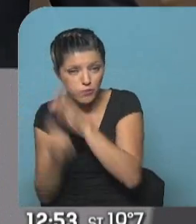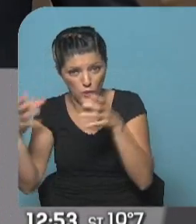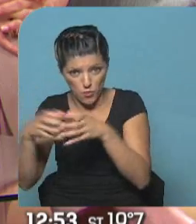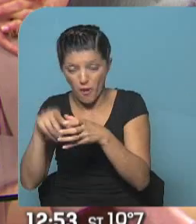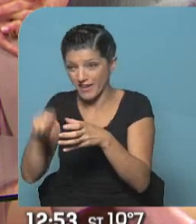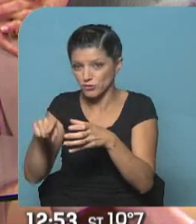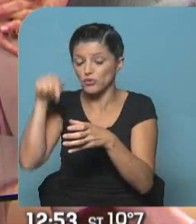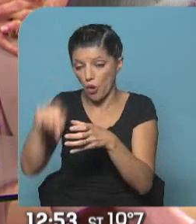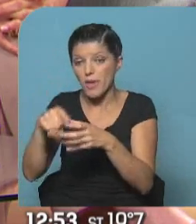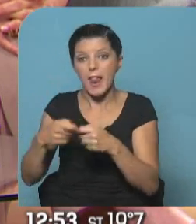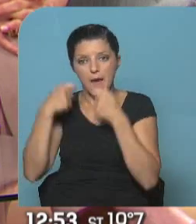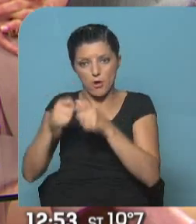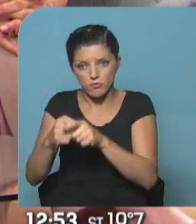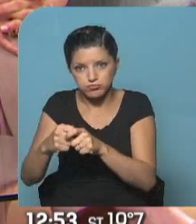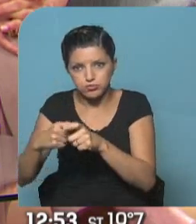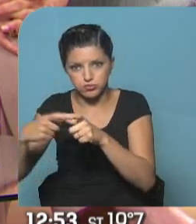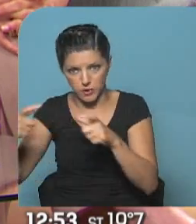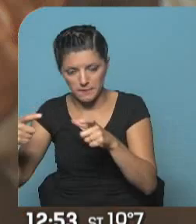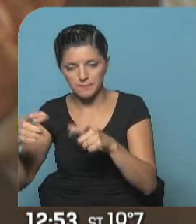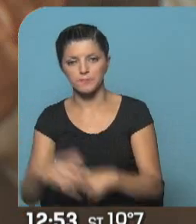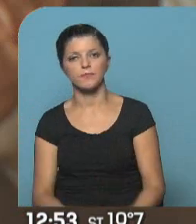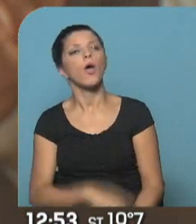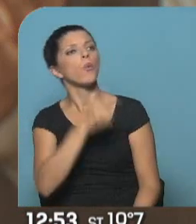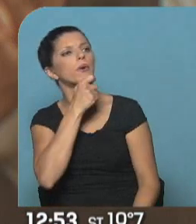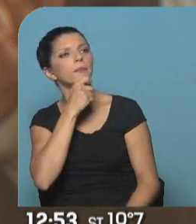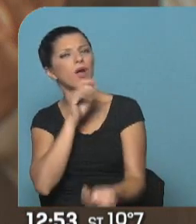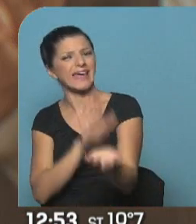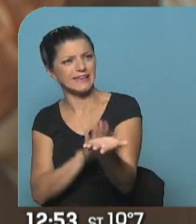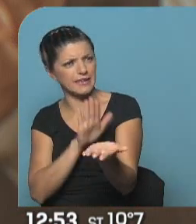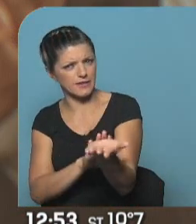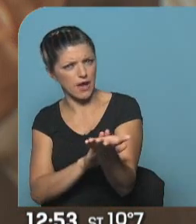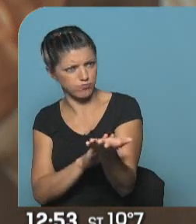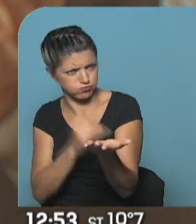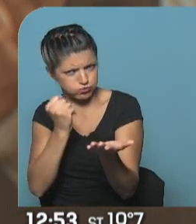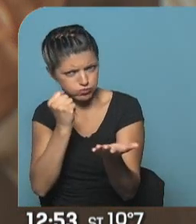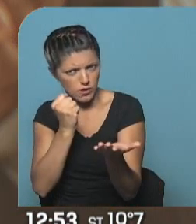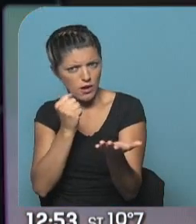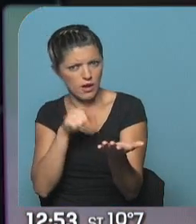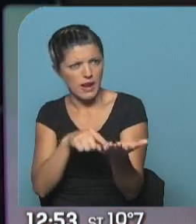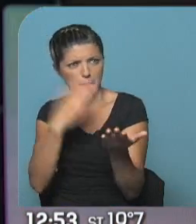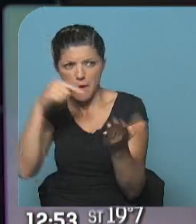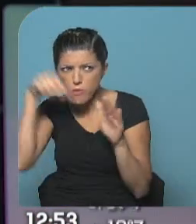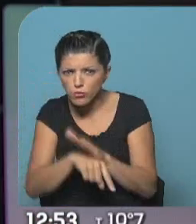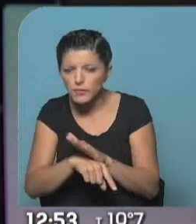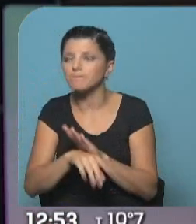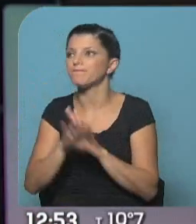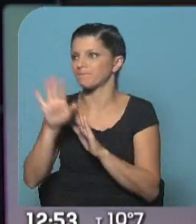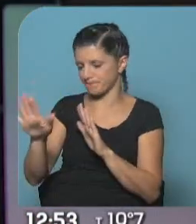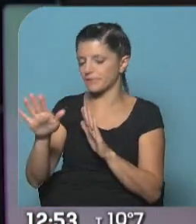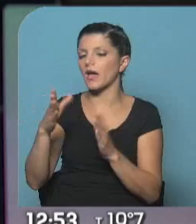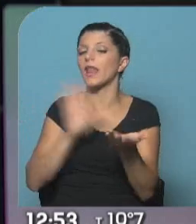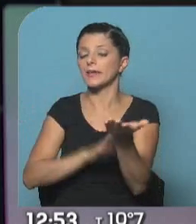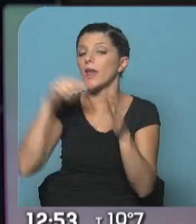local tienden a comportarse como una fuerza política bastante... La izquierda dura, digamos, ¿no? Socialdemócrata y la derecha... La izquierda dura a nivel nacional tiene un discurso más